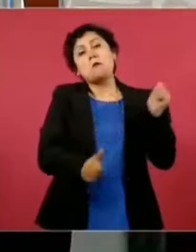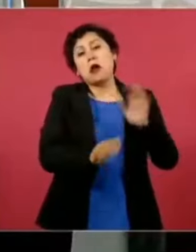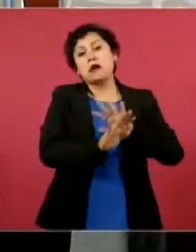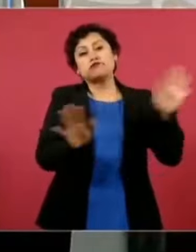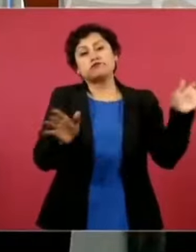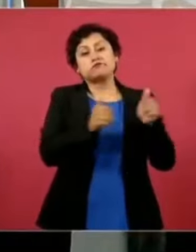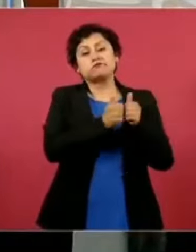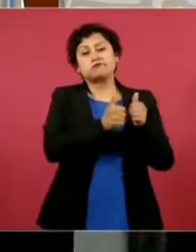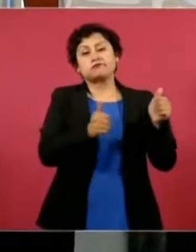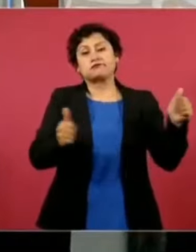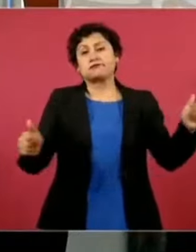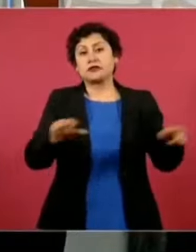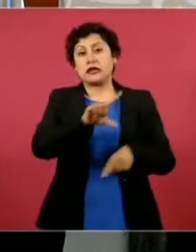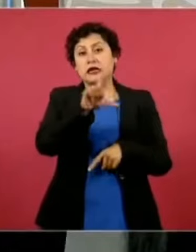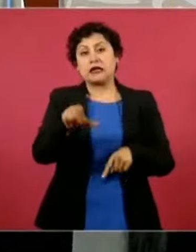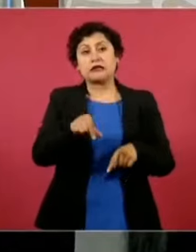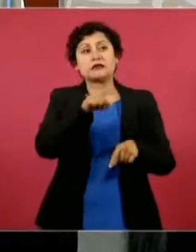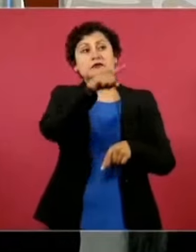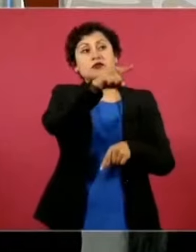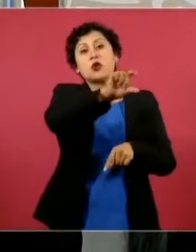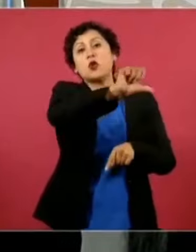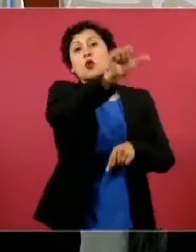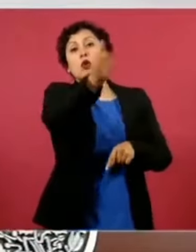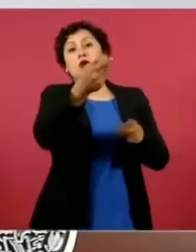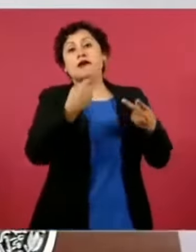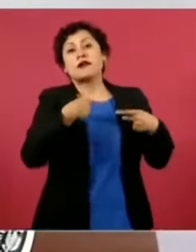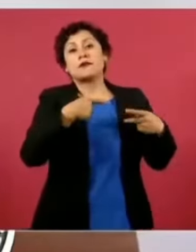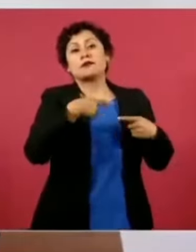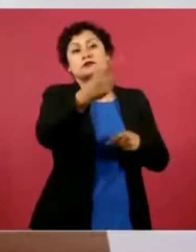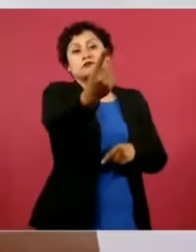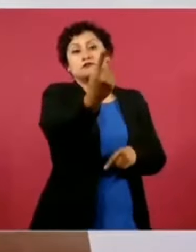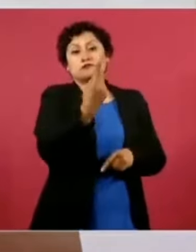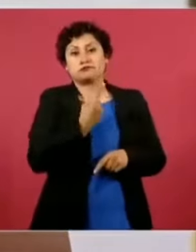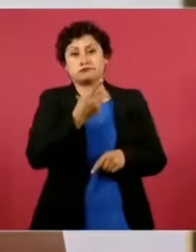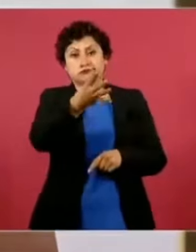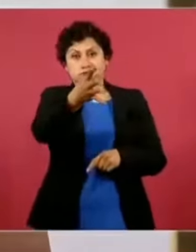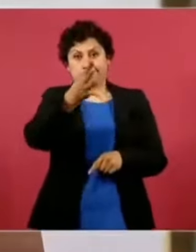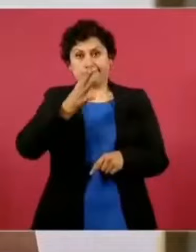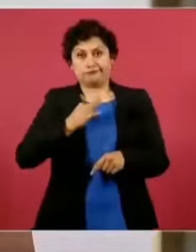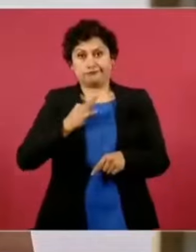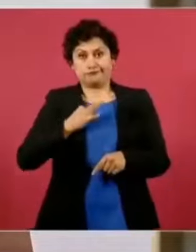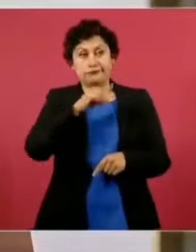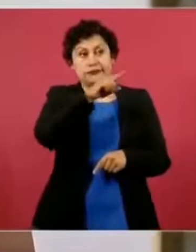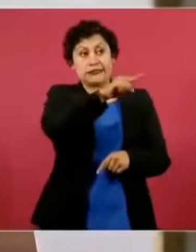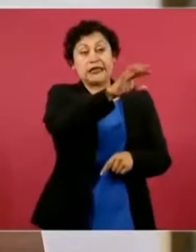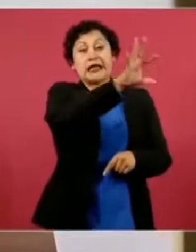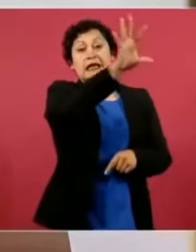porque quería platicar y me ofrece disculpas,